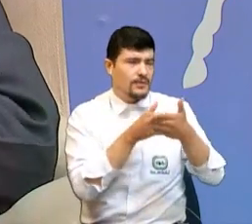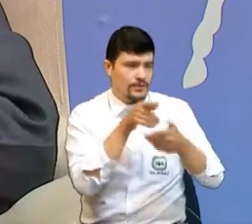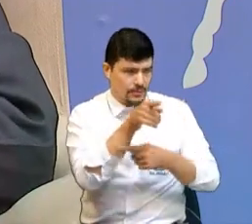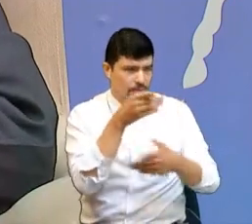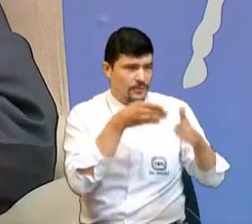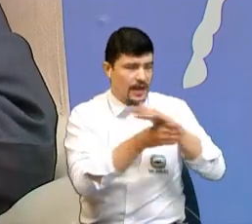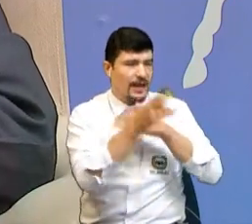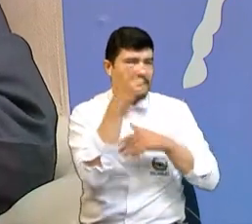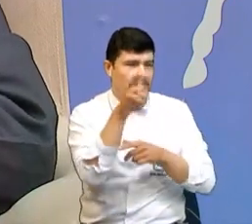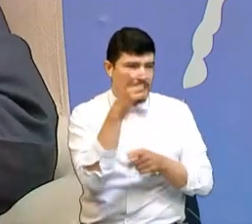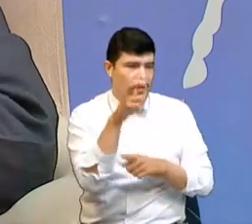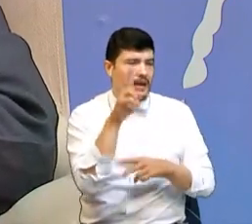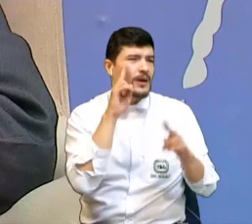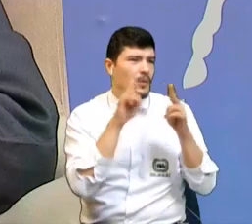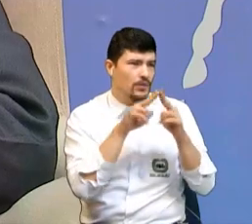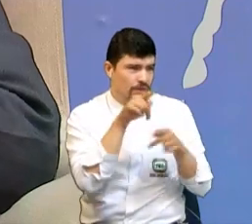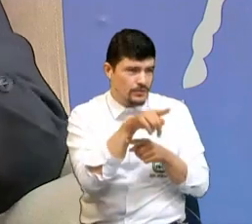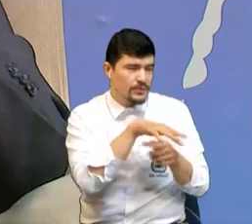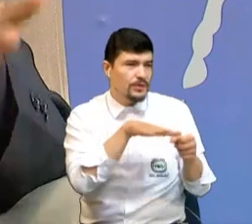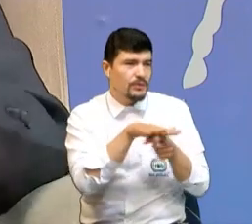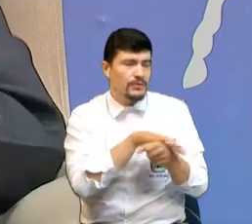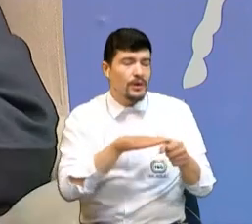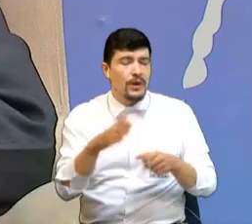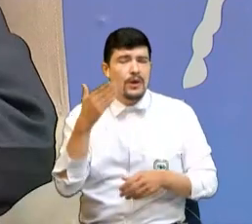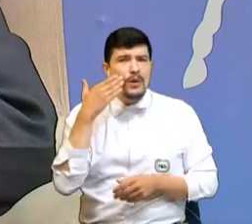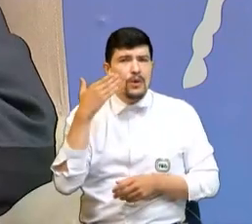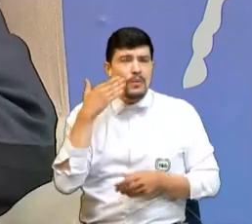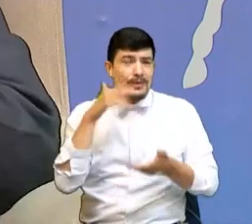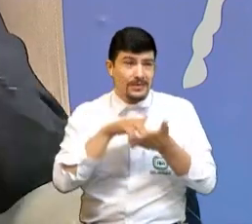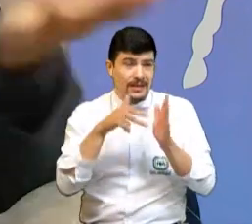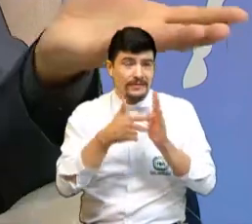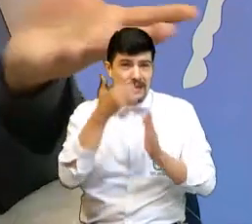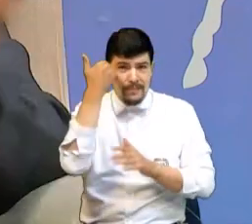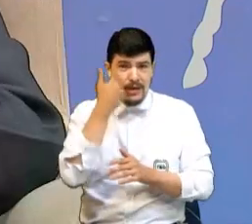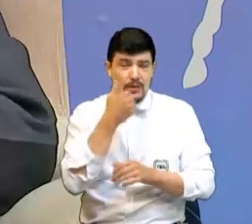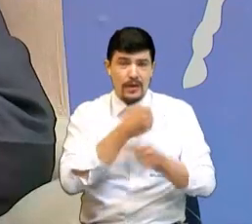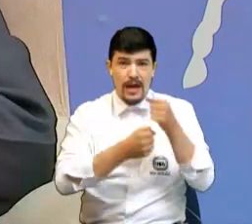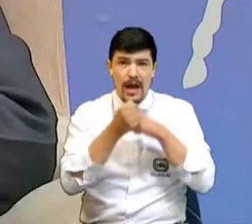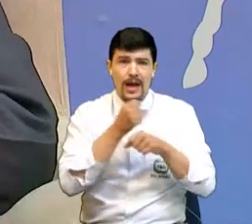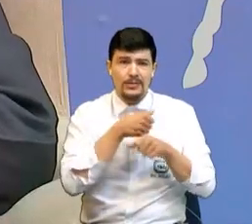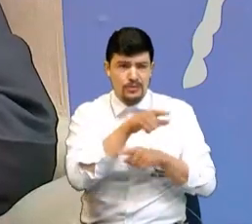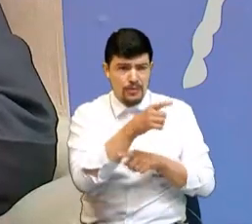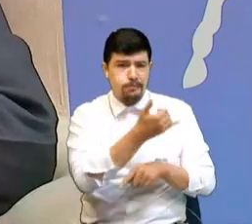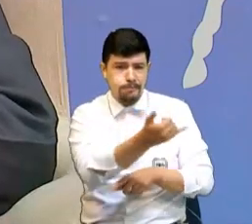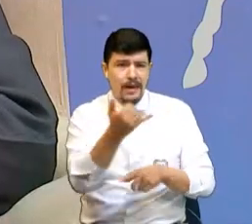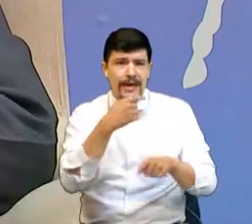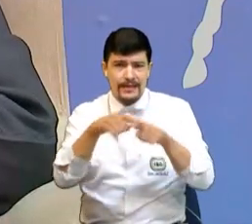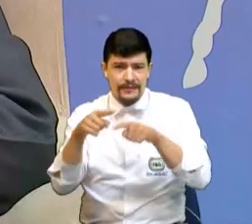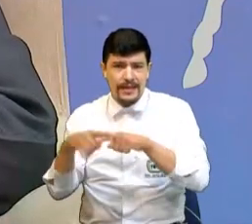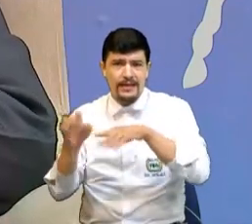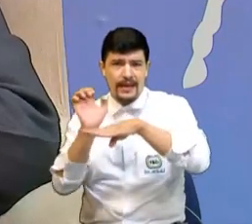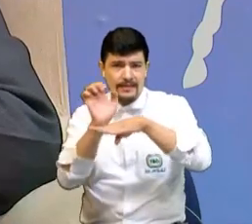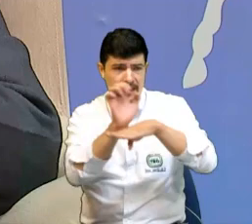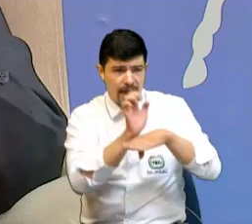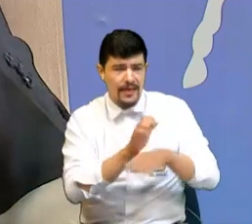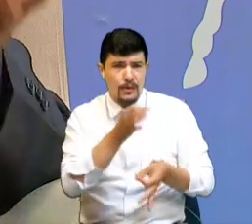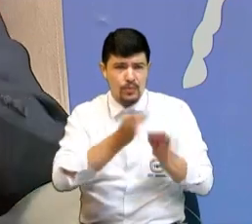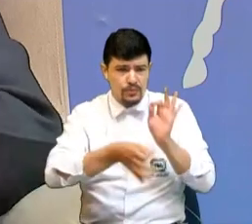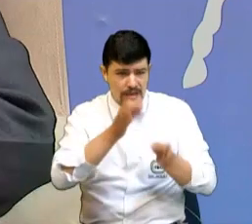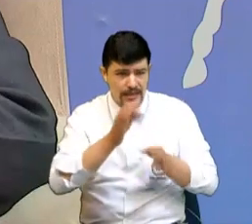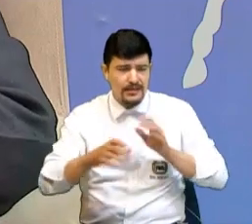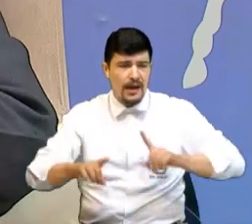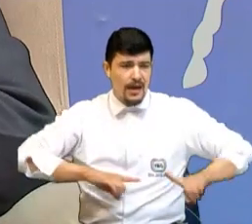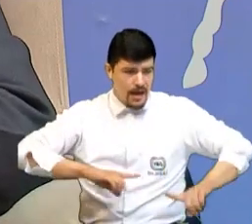la Fiscalía en conocimiento estos hechos, que cuando se trate de menores existen las diferentes instancias